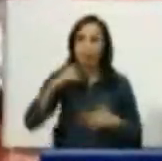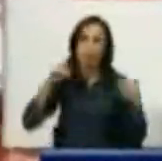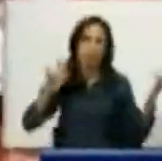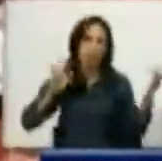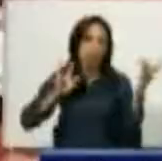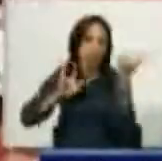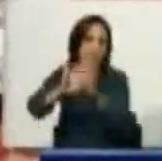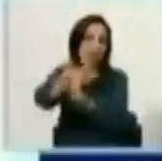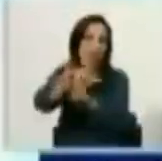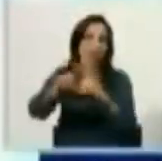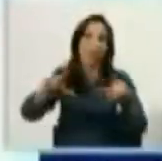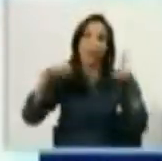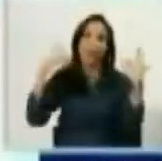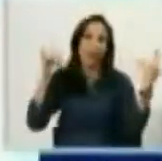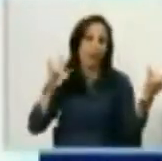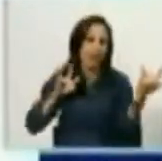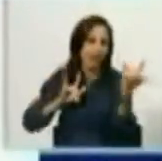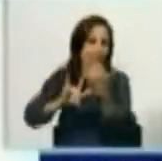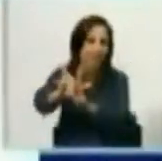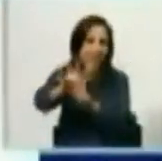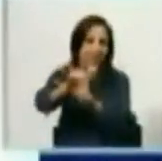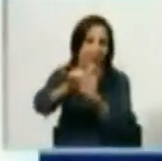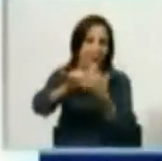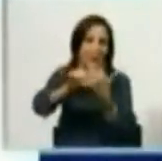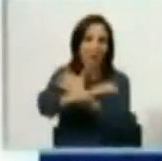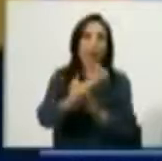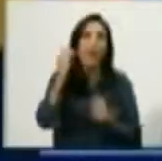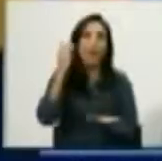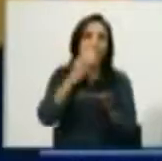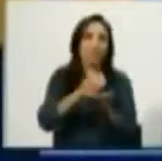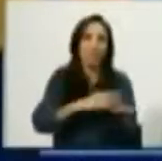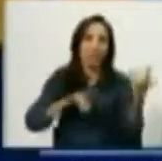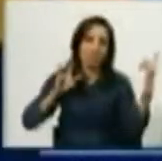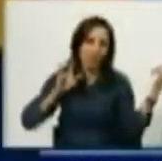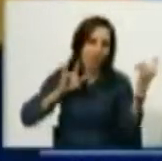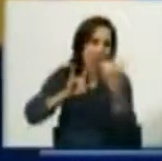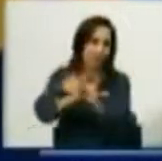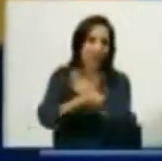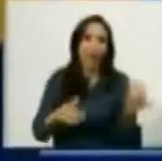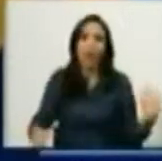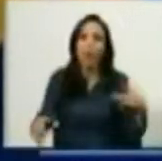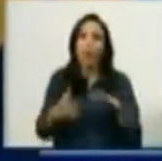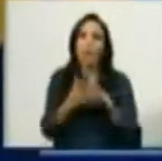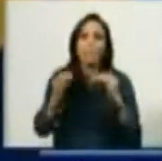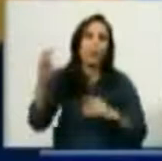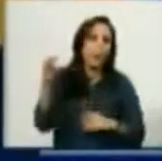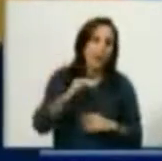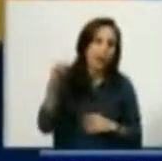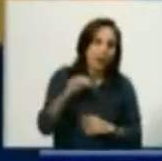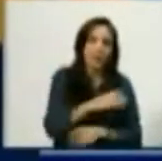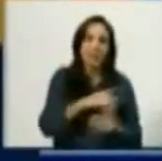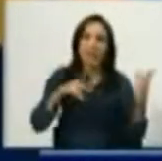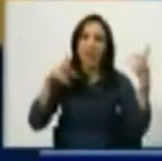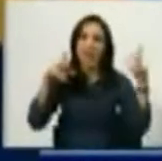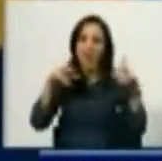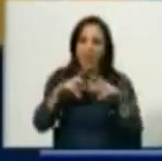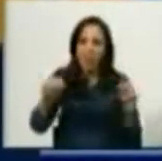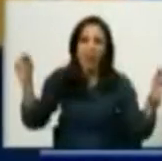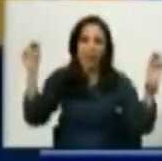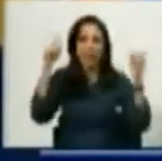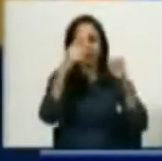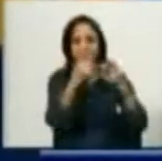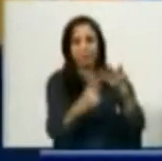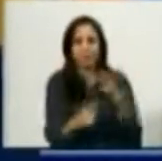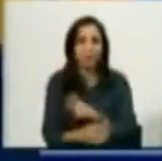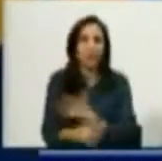pueblo de Vargas te quiero cambiar amar te amo maiquetía la igualdad carabayera